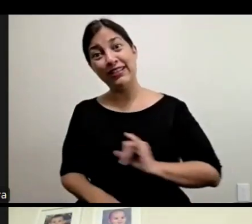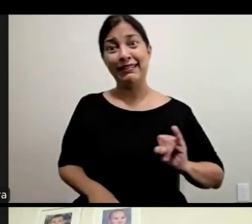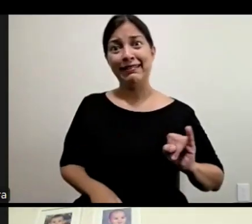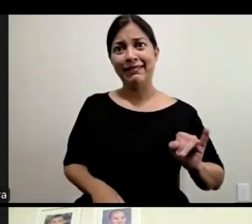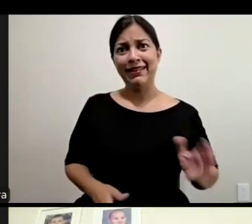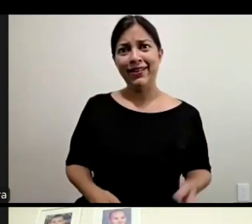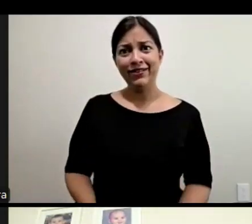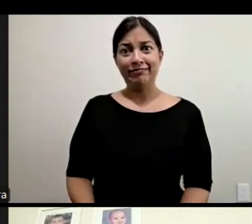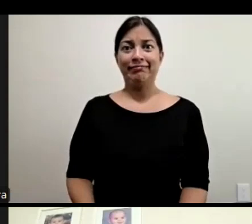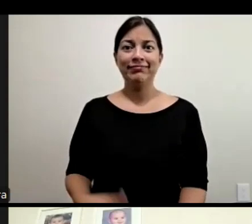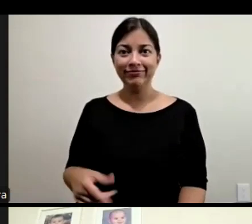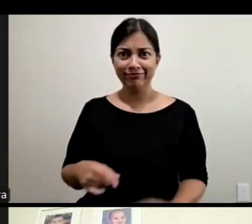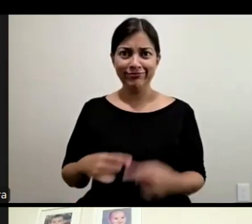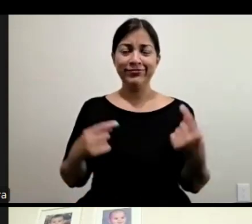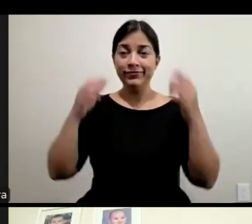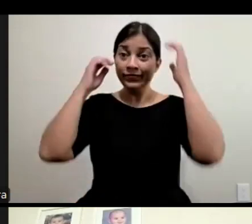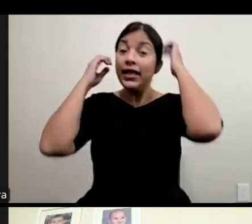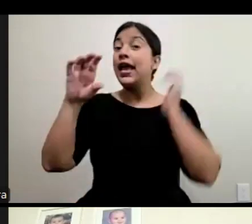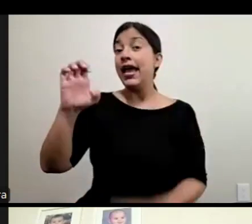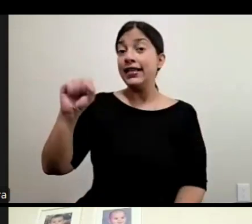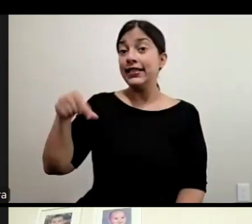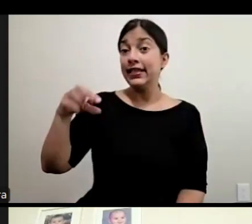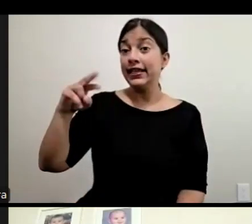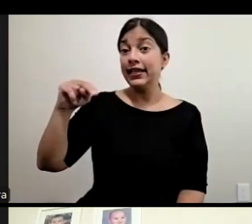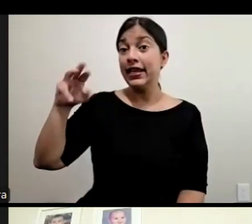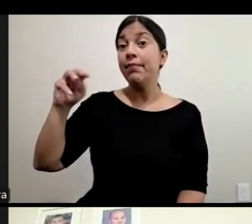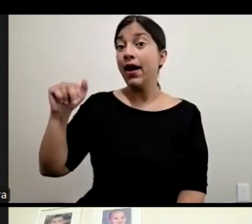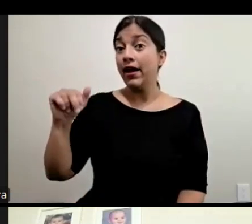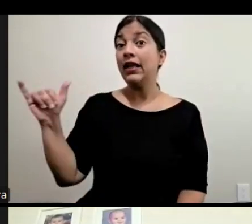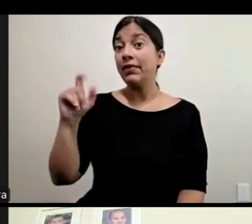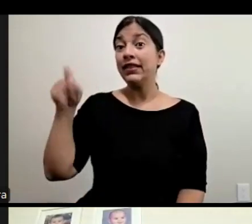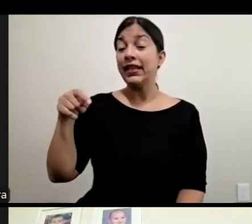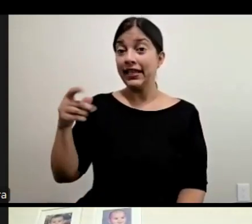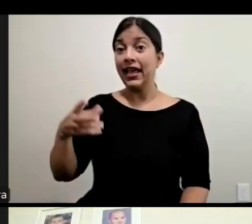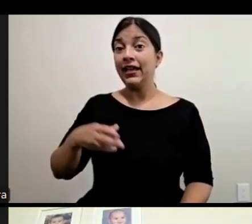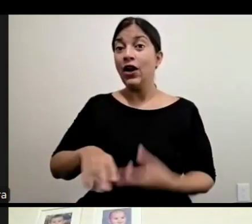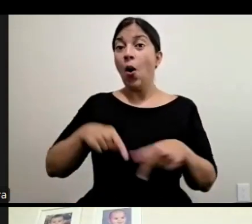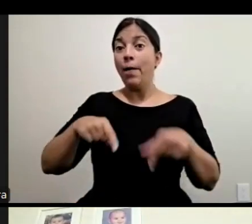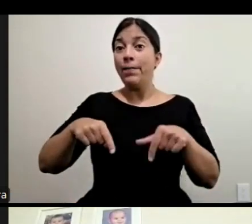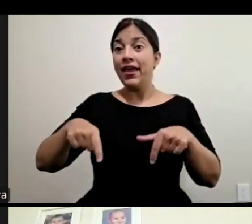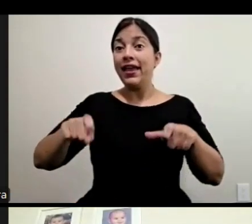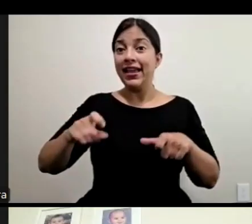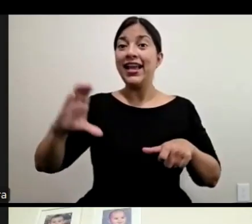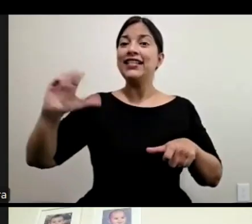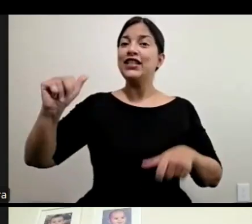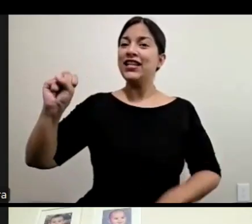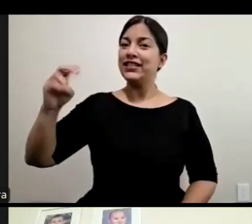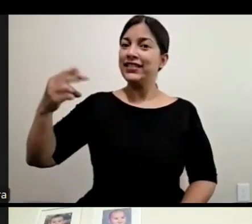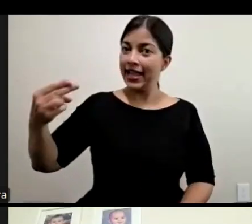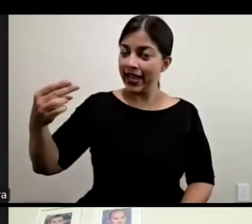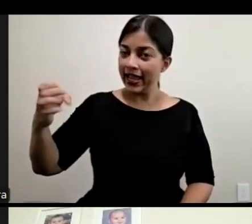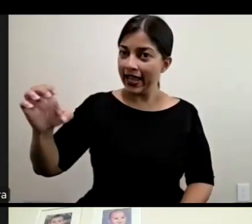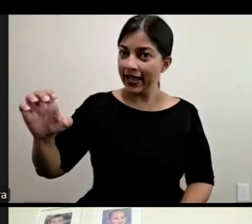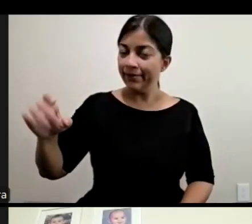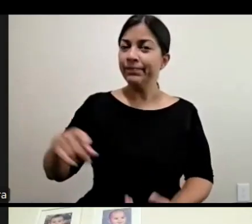No, de hecho, en la esgrima tú tienes que hacer demi-plié, tienes que hacer chassé, tienes esta postura